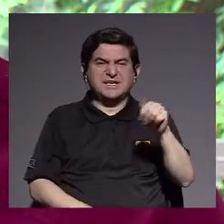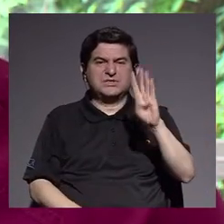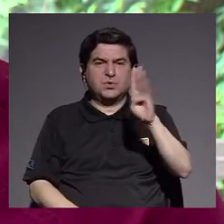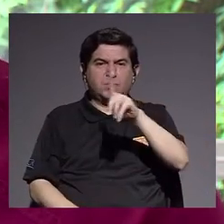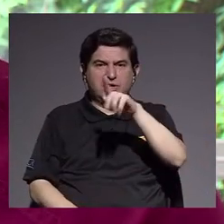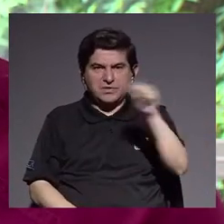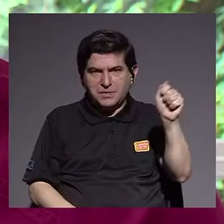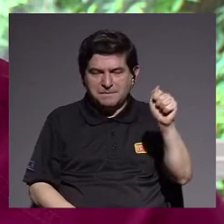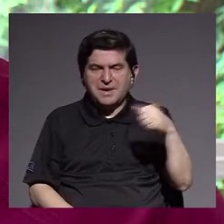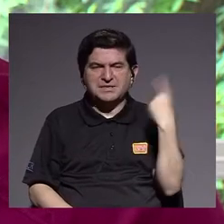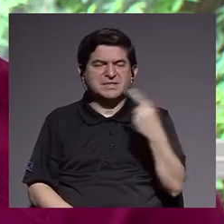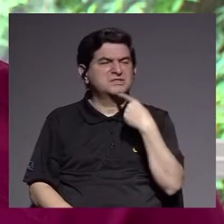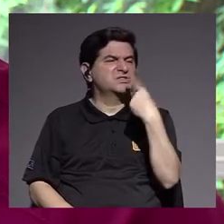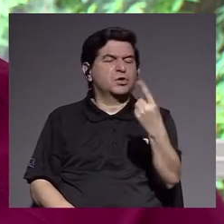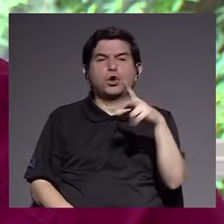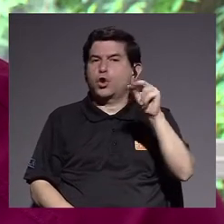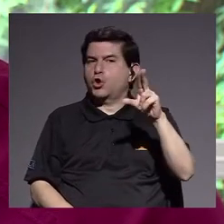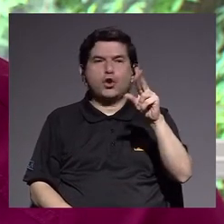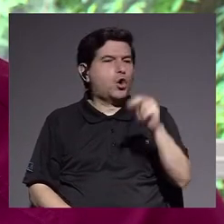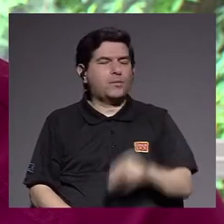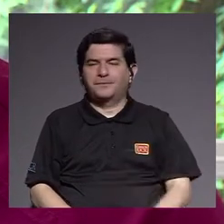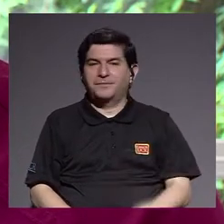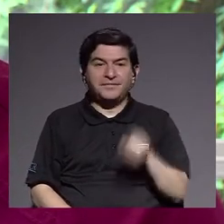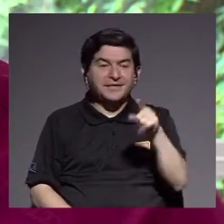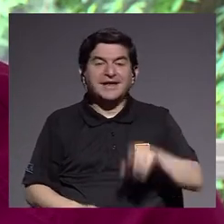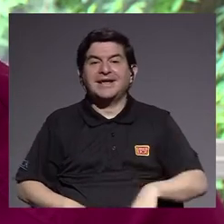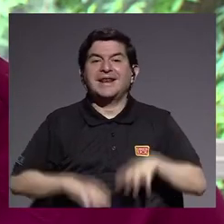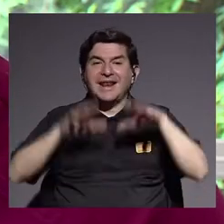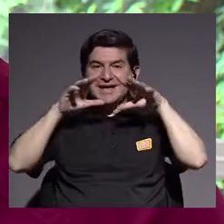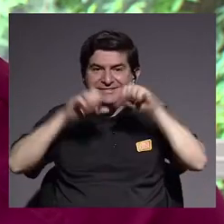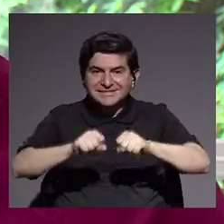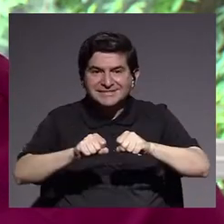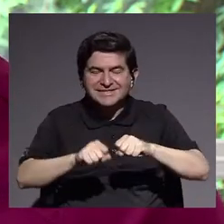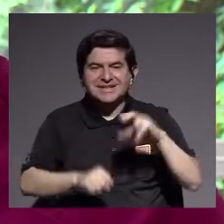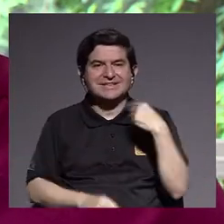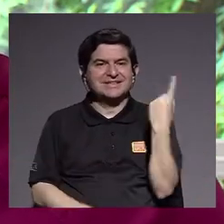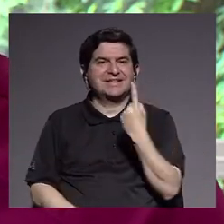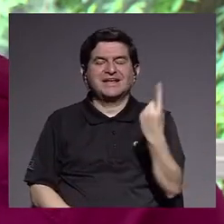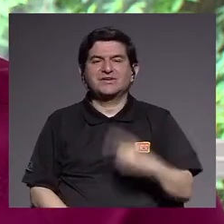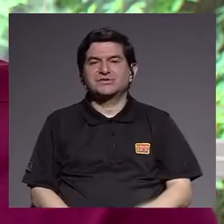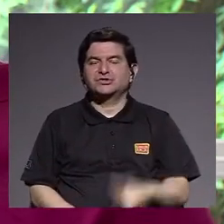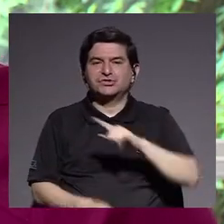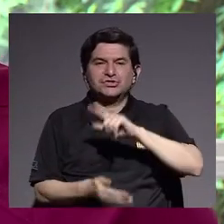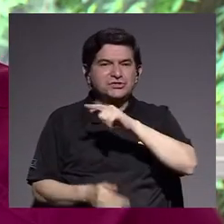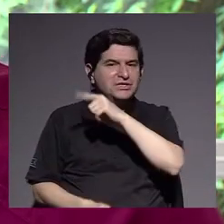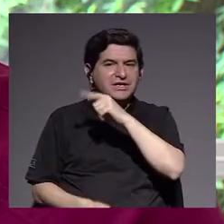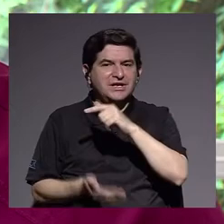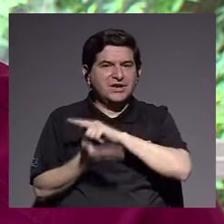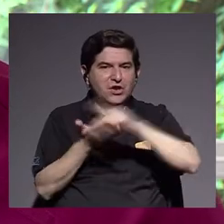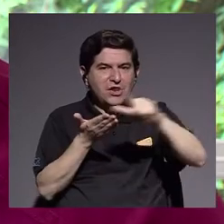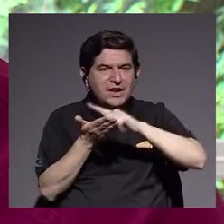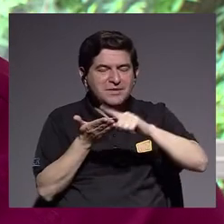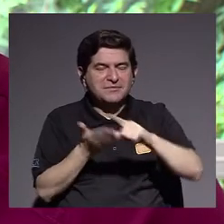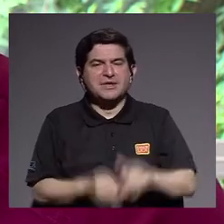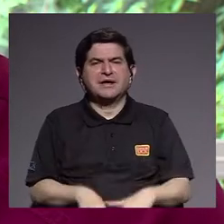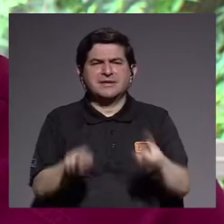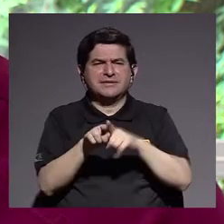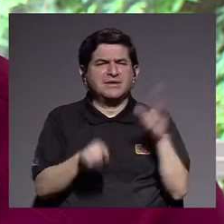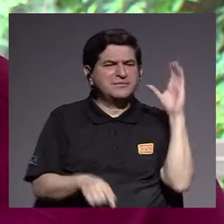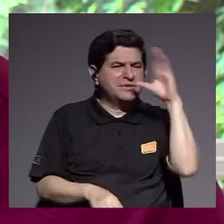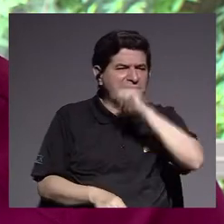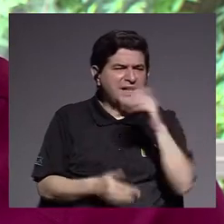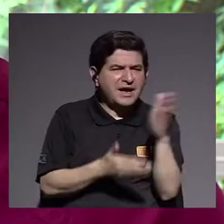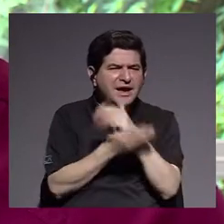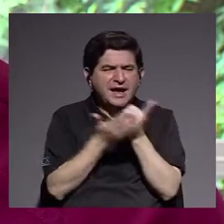seis a cuatro meses que nosotros decimos no solo por decirles no es porque ni esa cita no es una simplemente una cita de limpieza nosotros podemos dar con